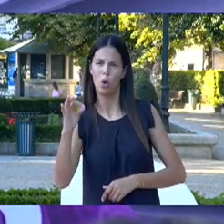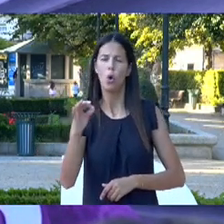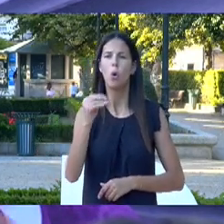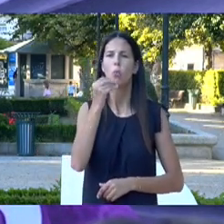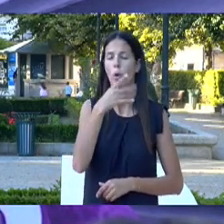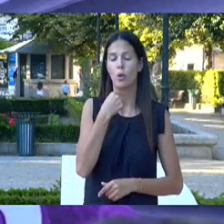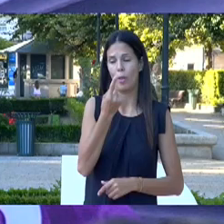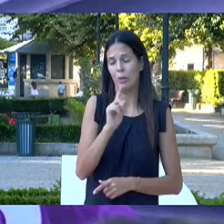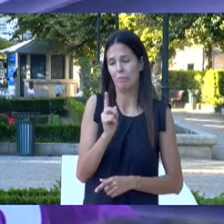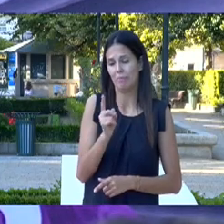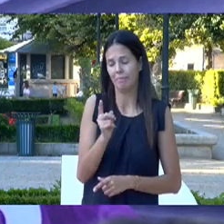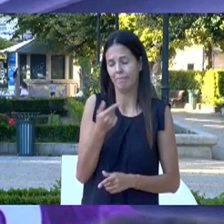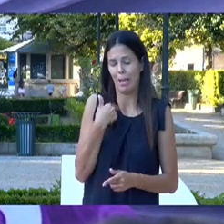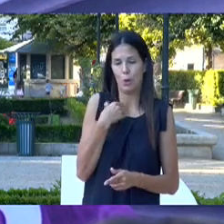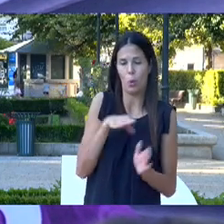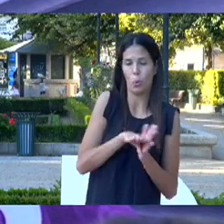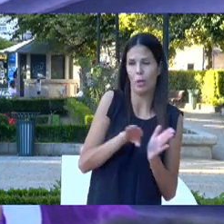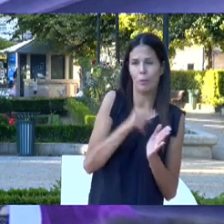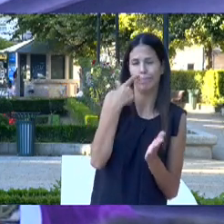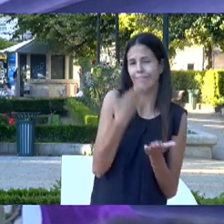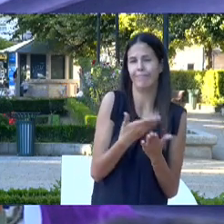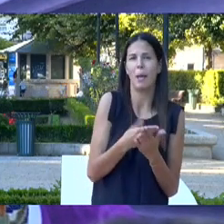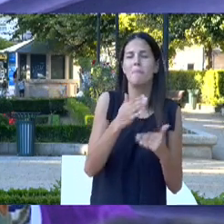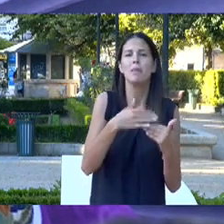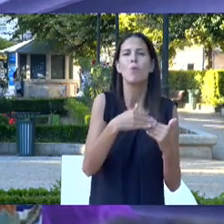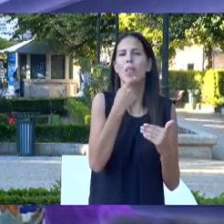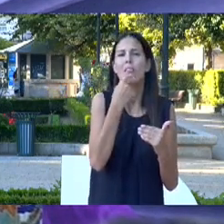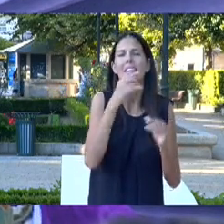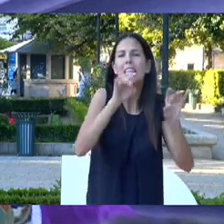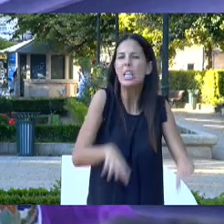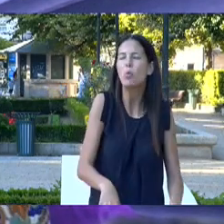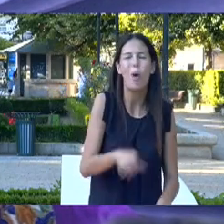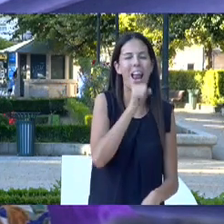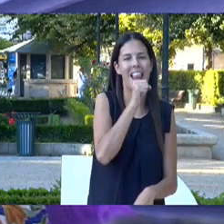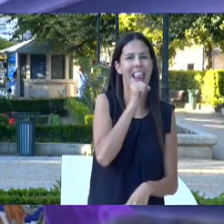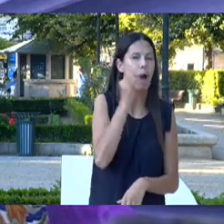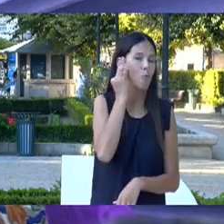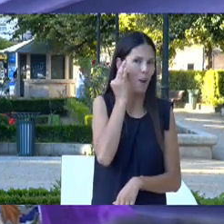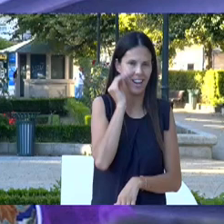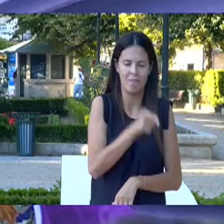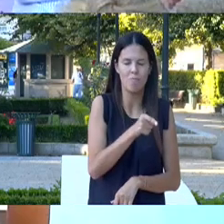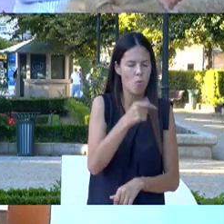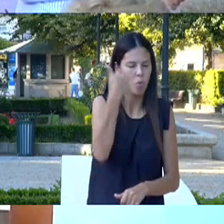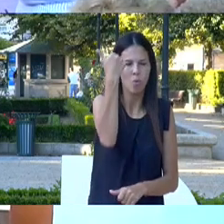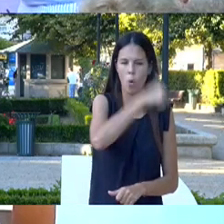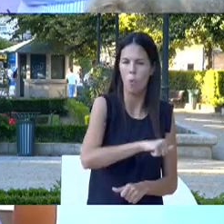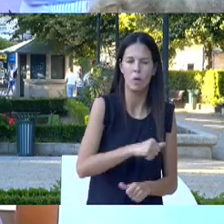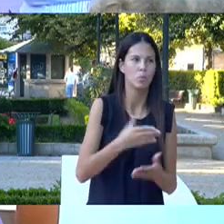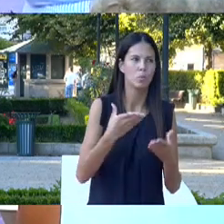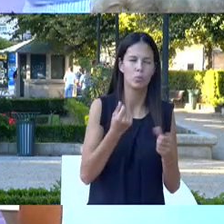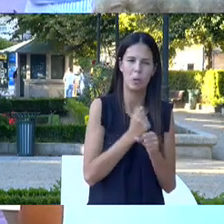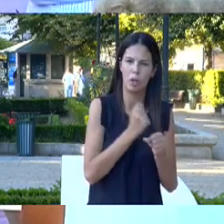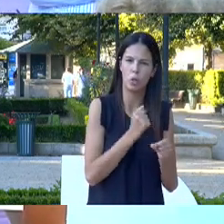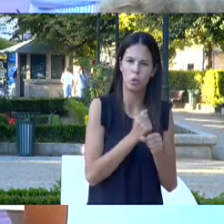non digo máis con este currículum, pois, como mínimo, decir que foi como a súa avoa, non? un home implicado coa súa xente e co